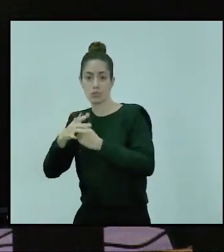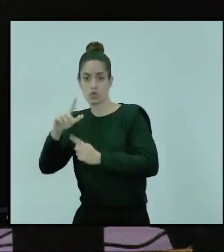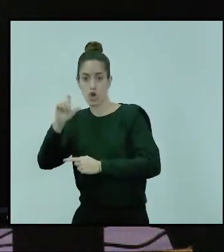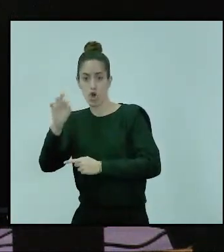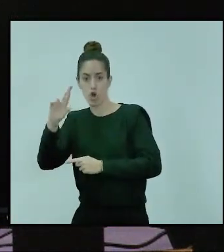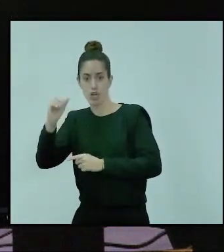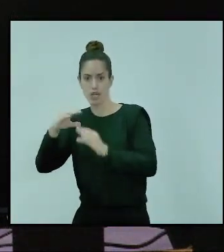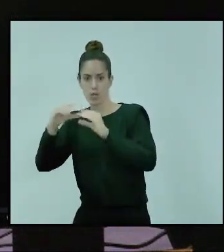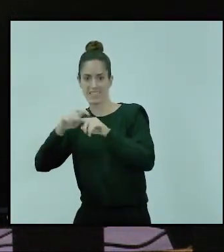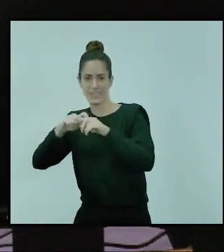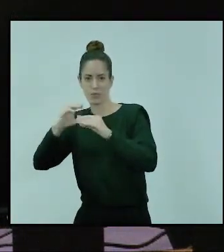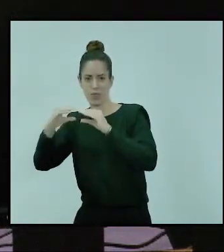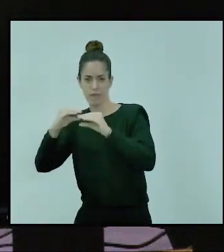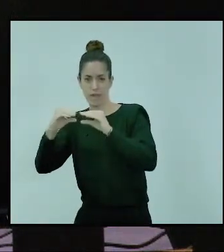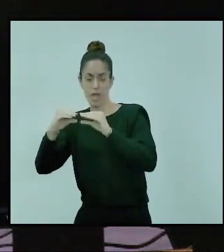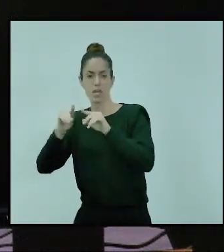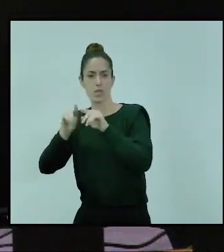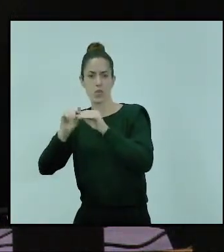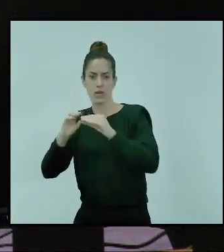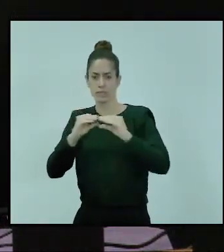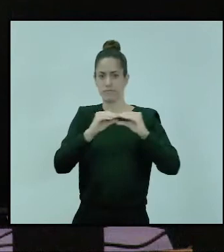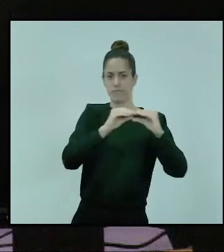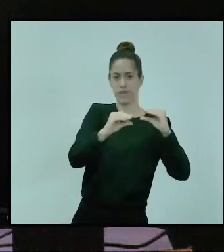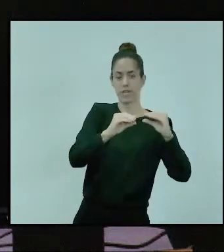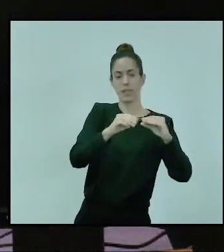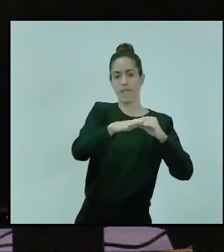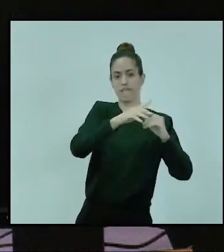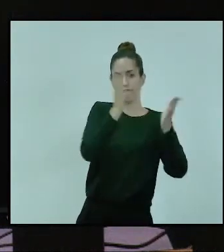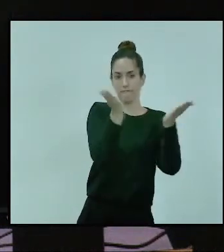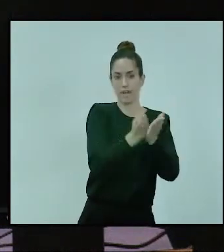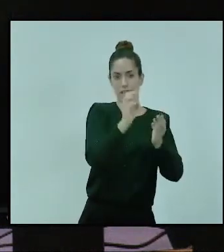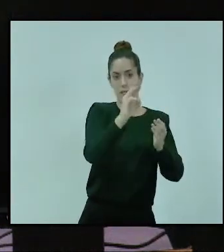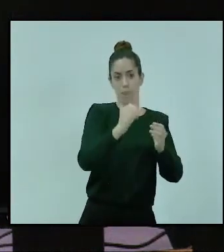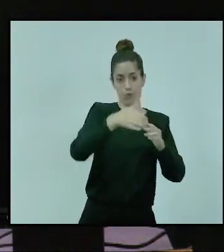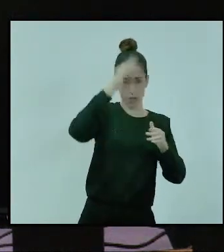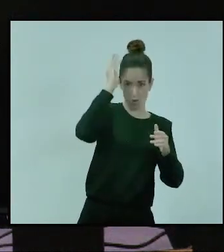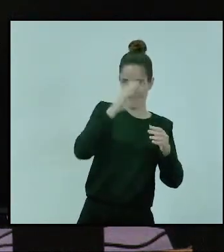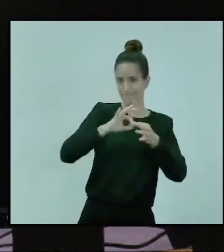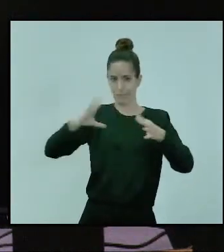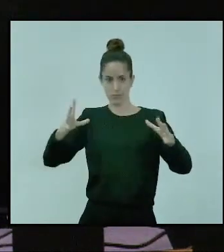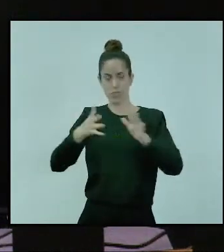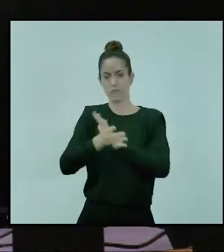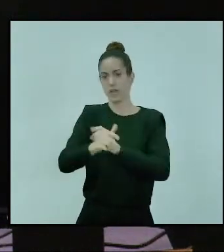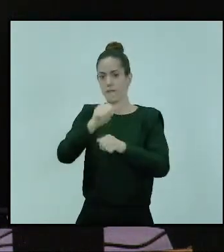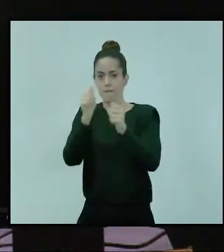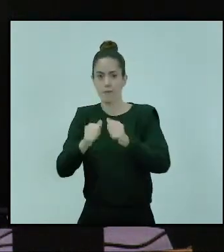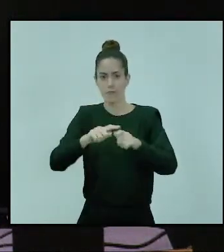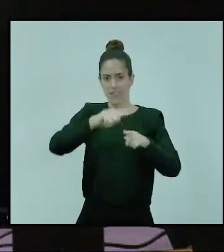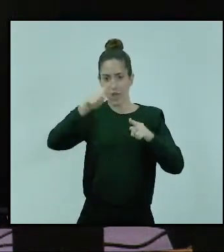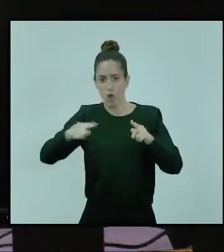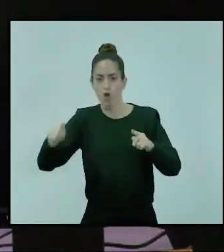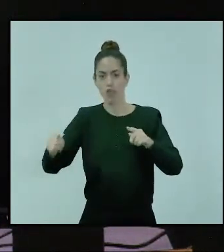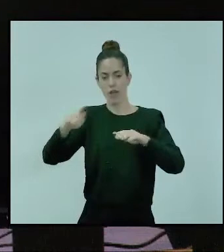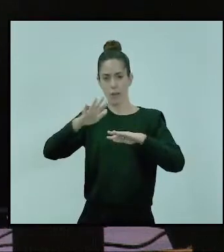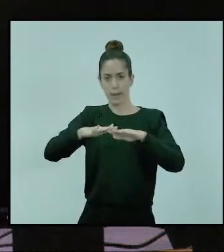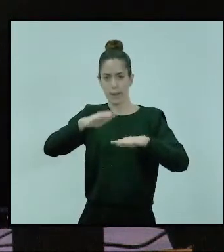de falla que no tiene nada que ver con las fallas del Valle del Po de Emilia Romana. Ni la forma de onda, ni la